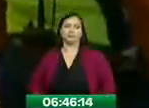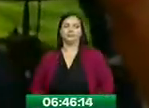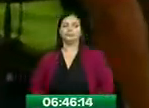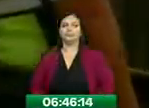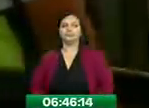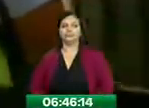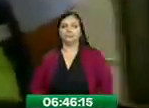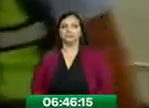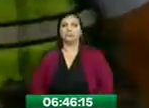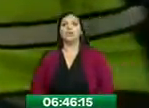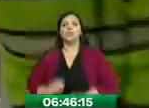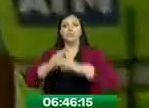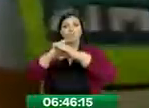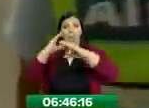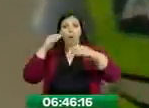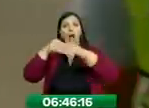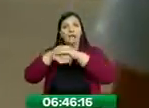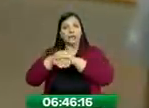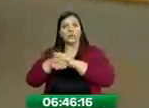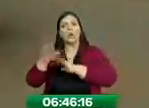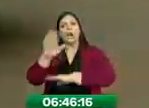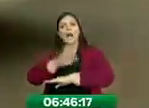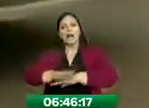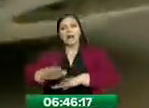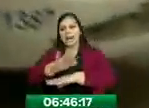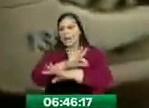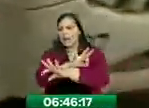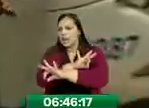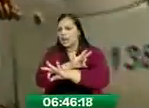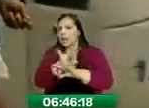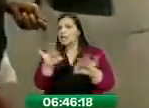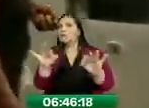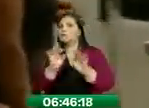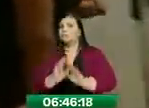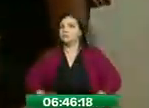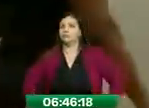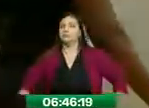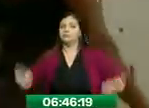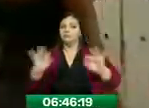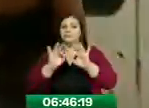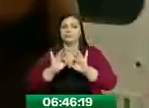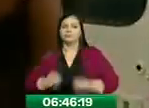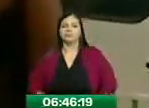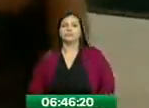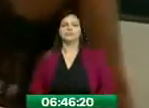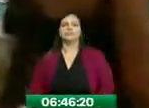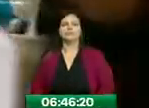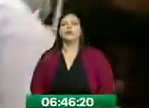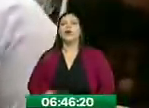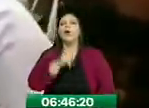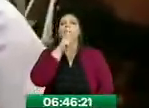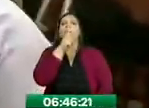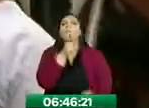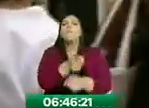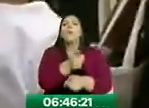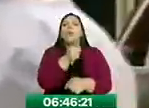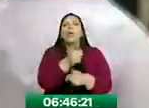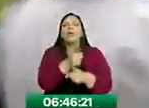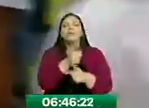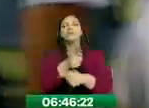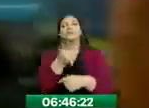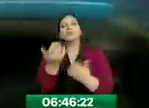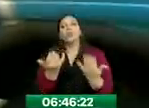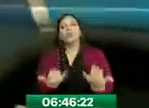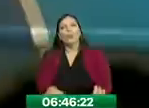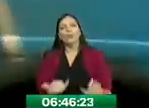unidades tienen que estar limpias para evitar la propagación del coronavirus. Y es específicamente esto lo que está verificando en este